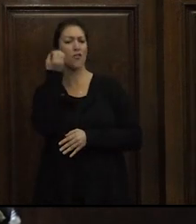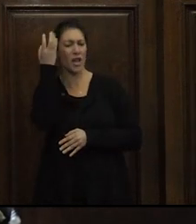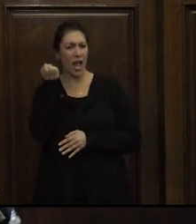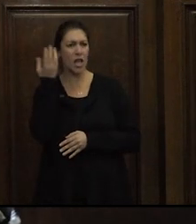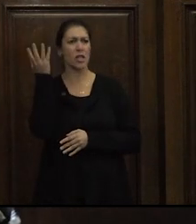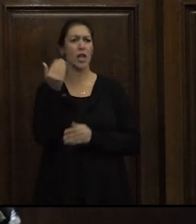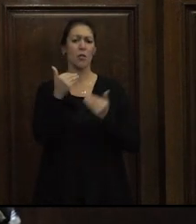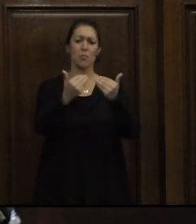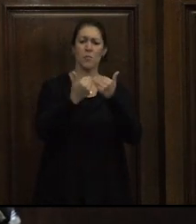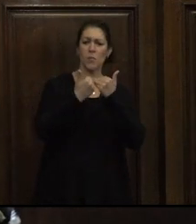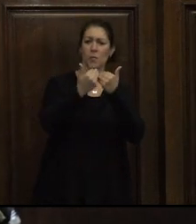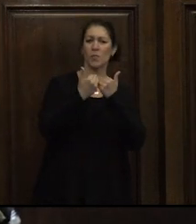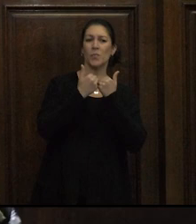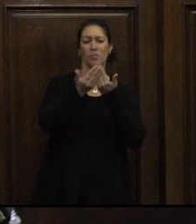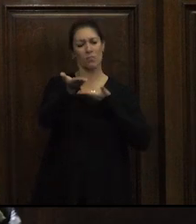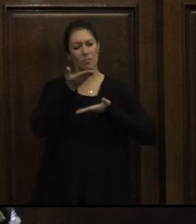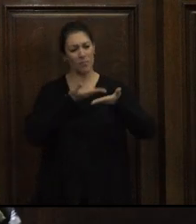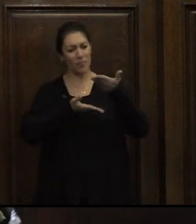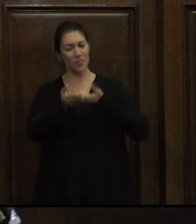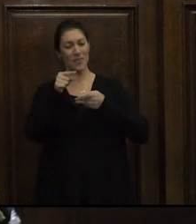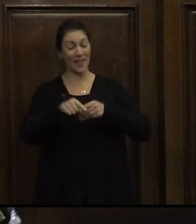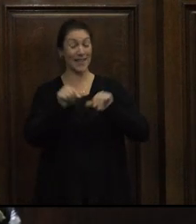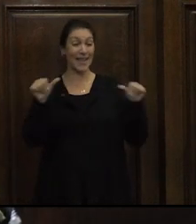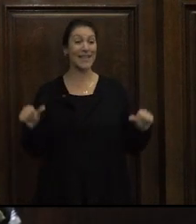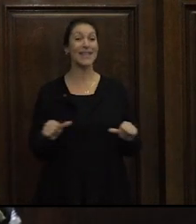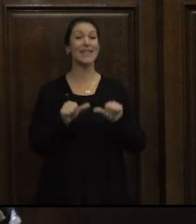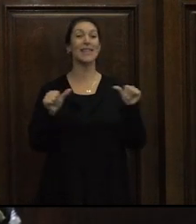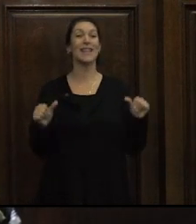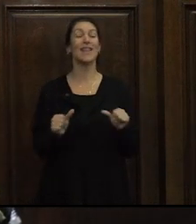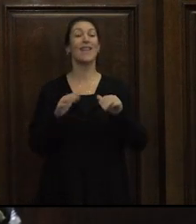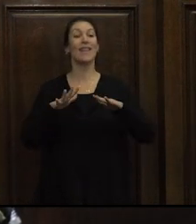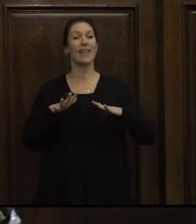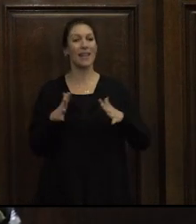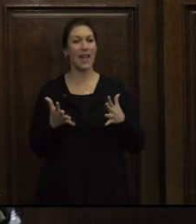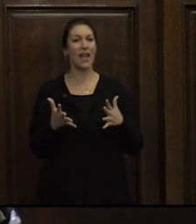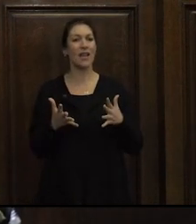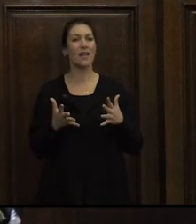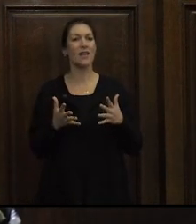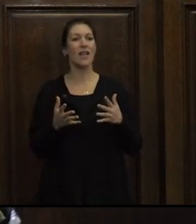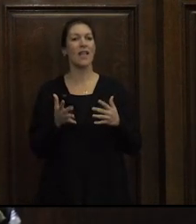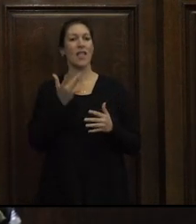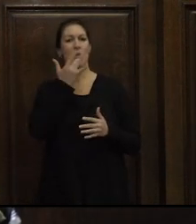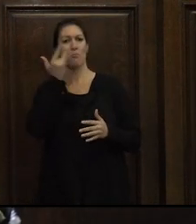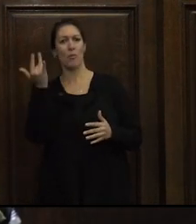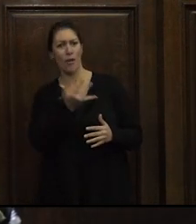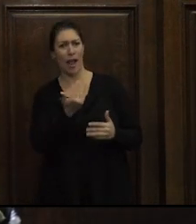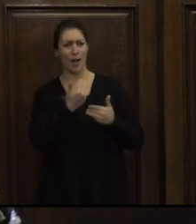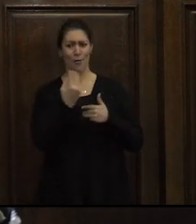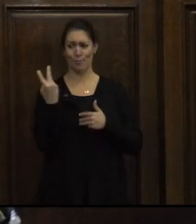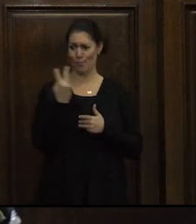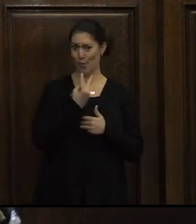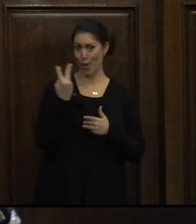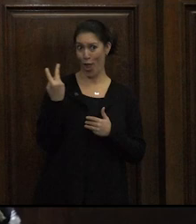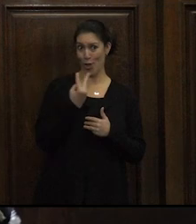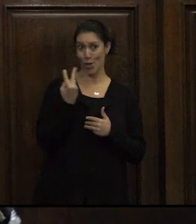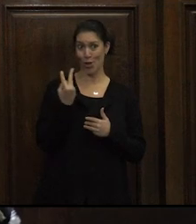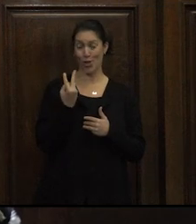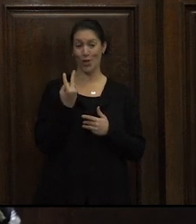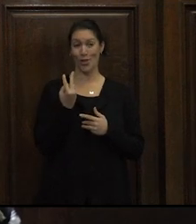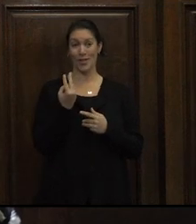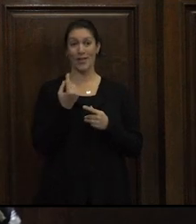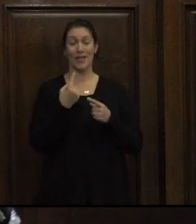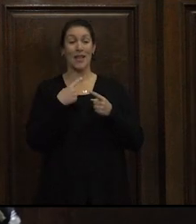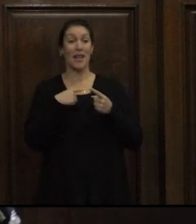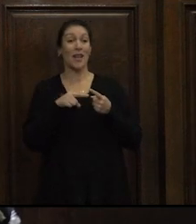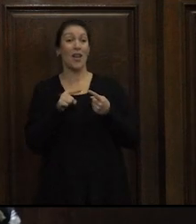conferencias, lo que hicieron, me parece a mí, fue provocarnos. Parece que